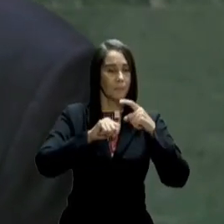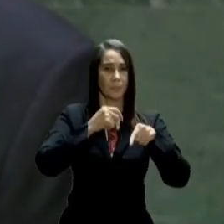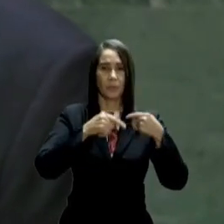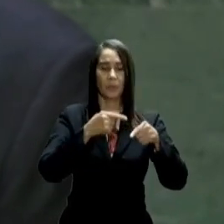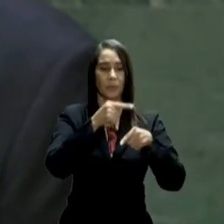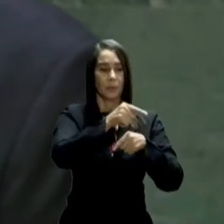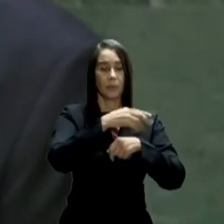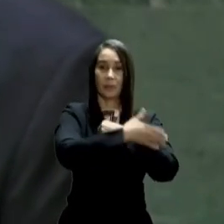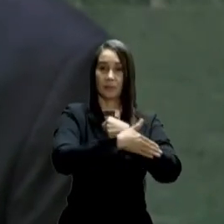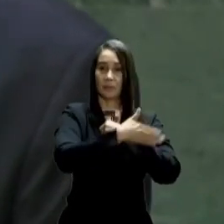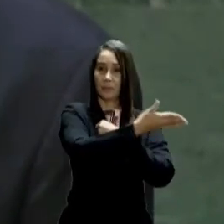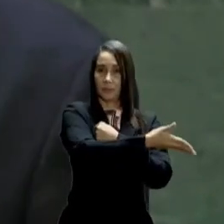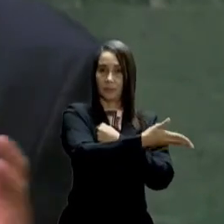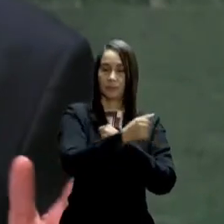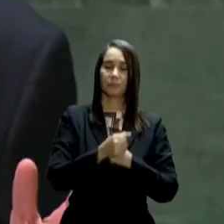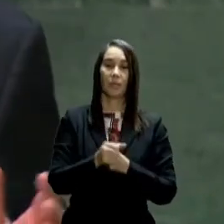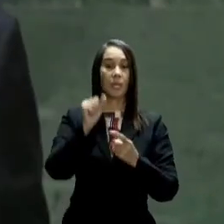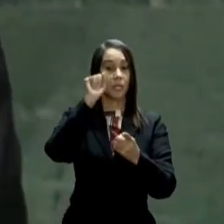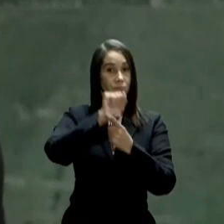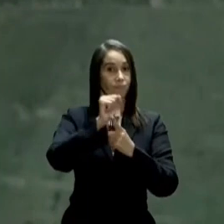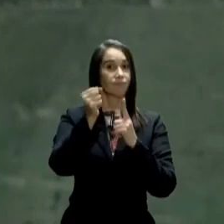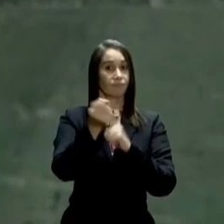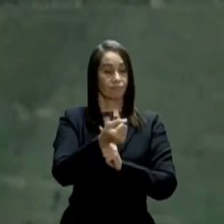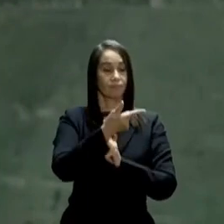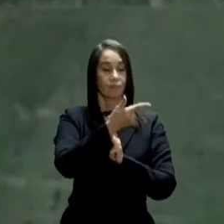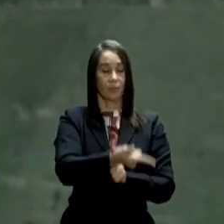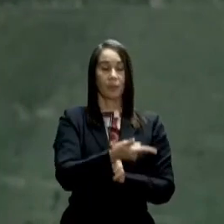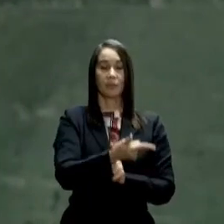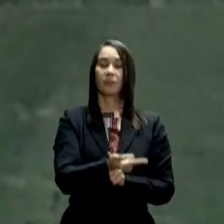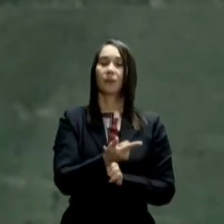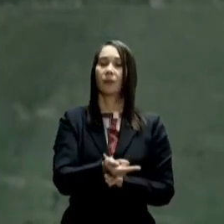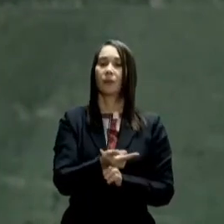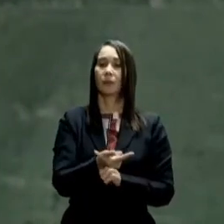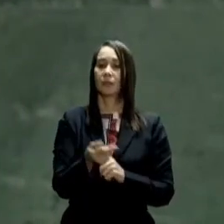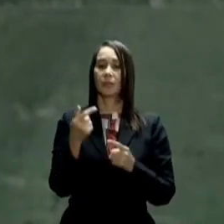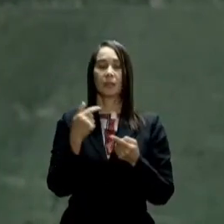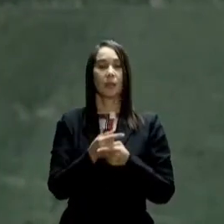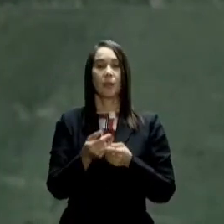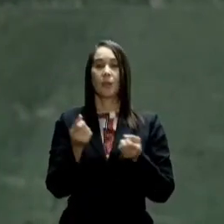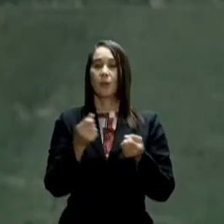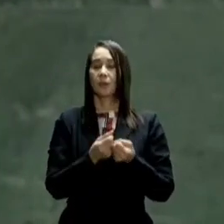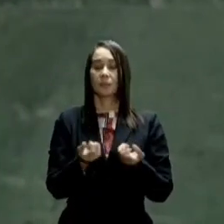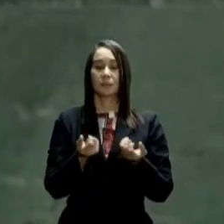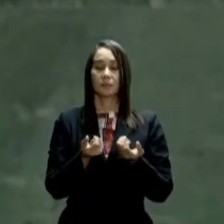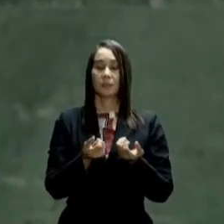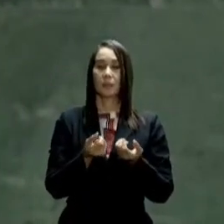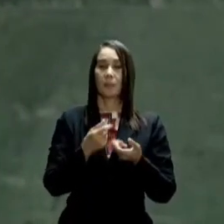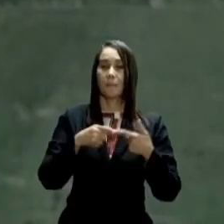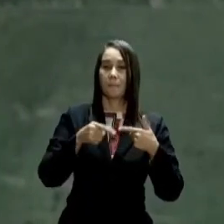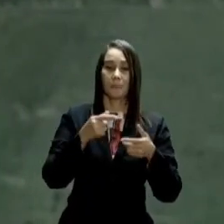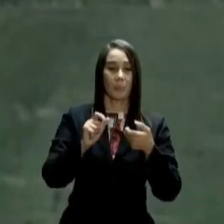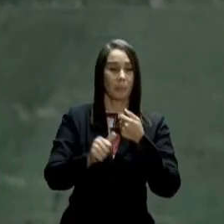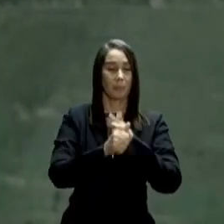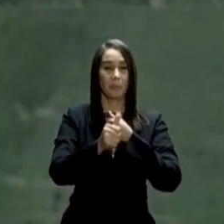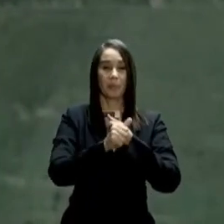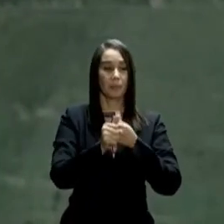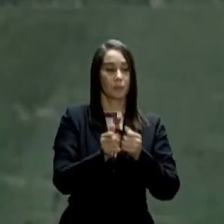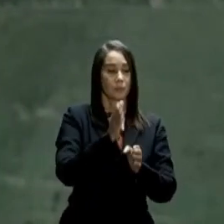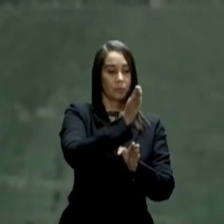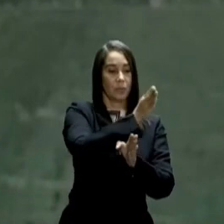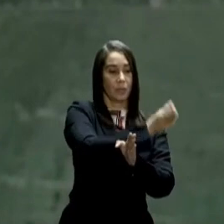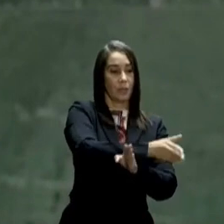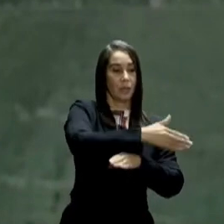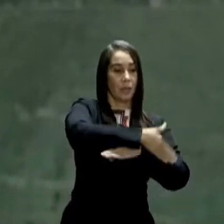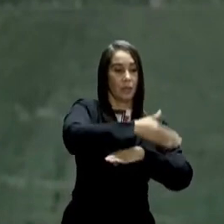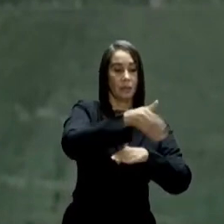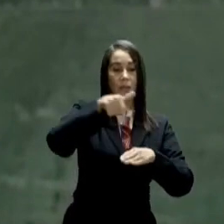en ese país. La situación ya ha derivado en una delicada animosidad a ambos lados de la